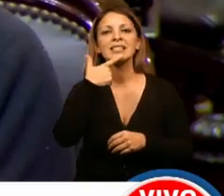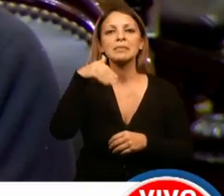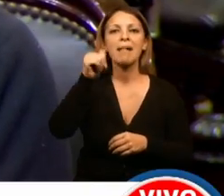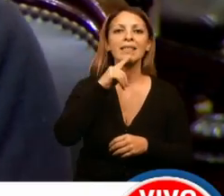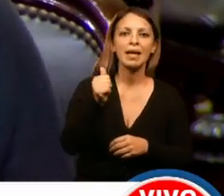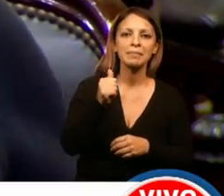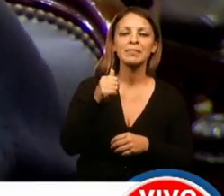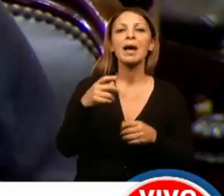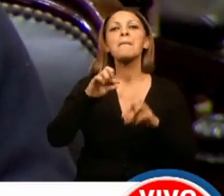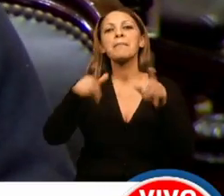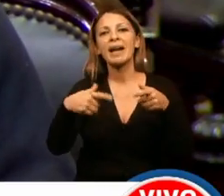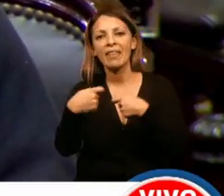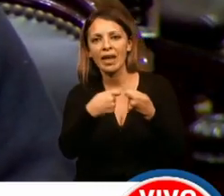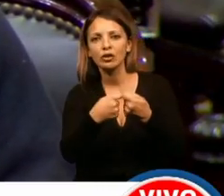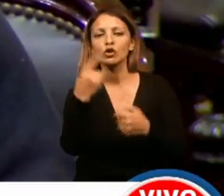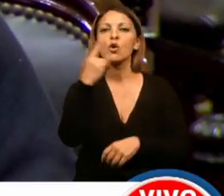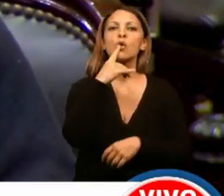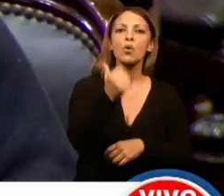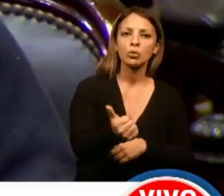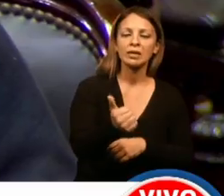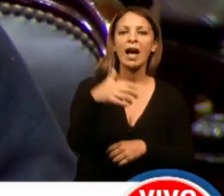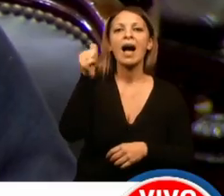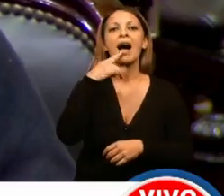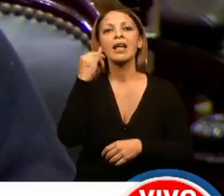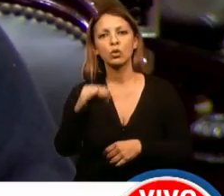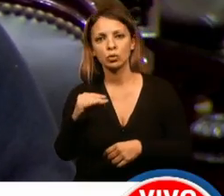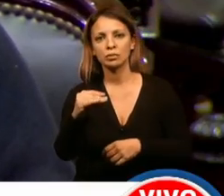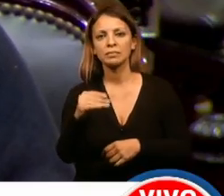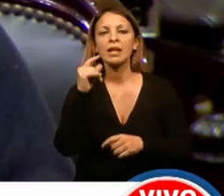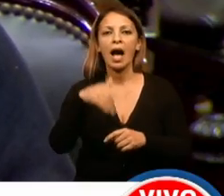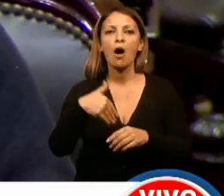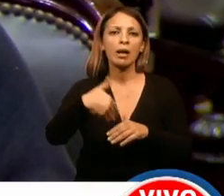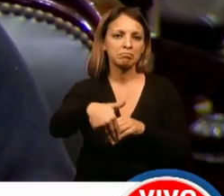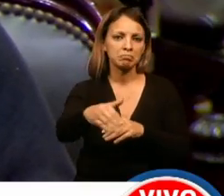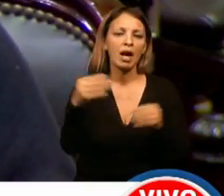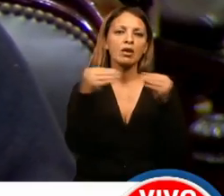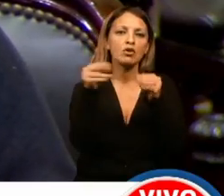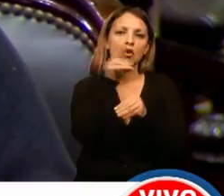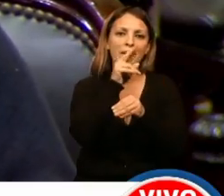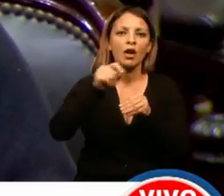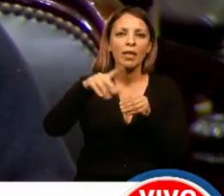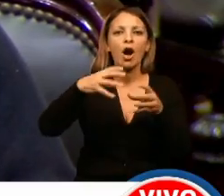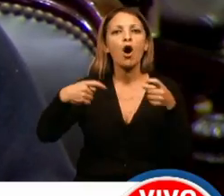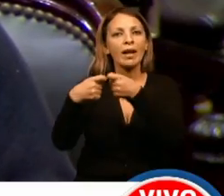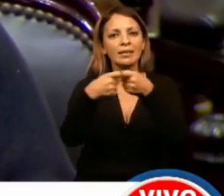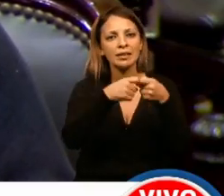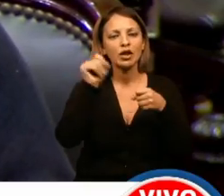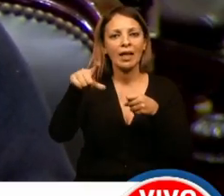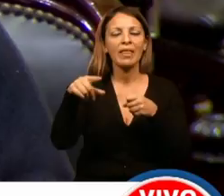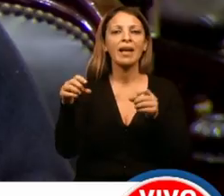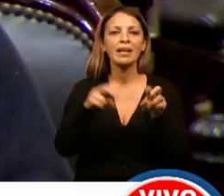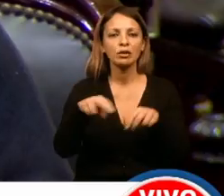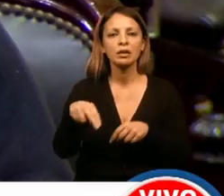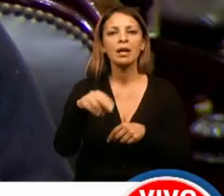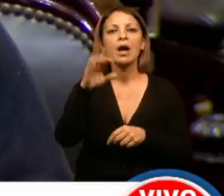panaderos gráficos junta a tu paso ahora los compañeros de la compañía de las organizaciones necochea o